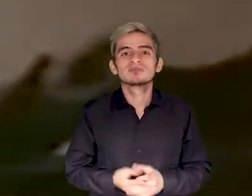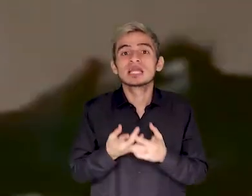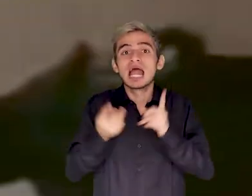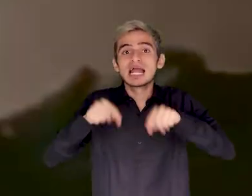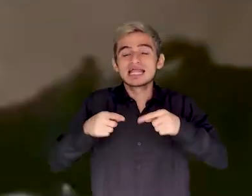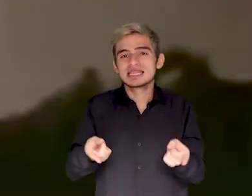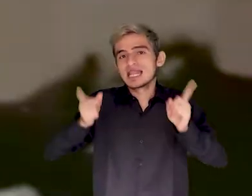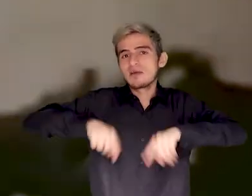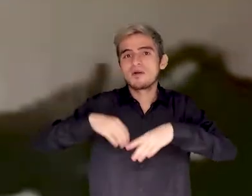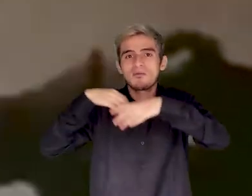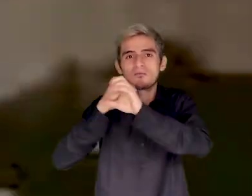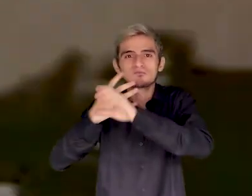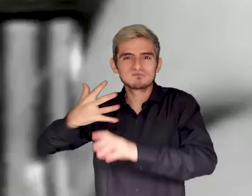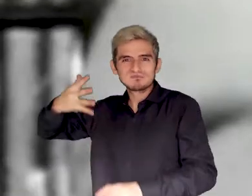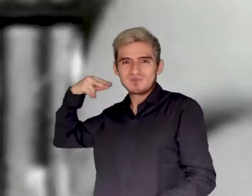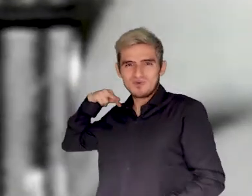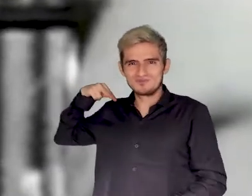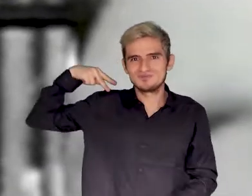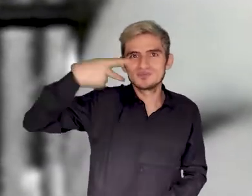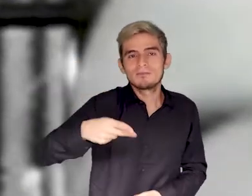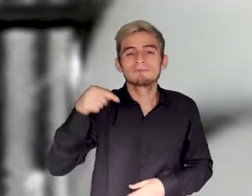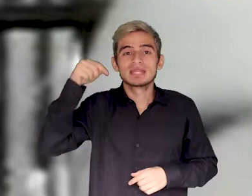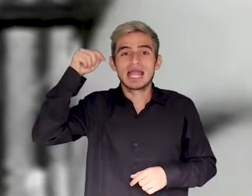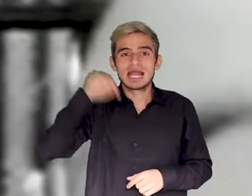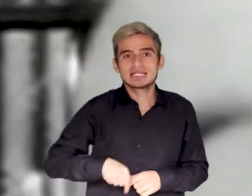y el movimiento hacia atrás.